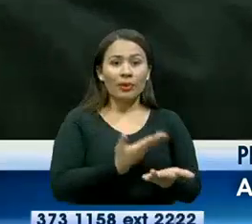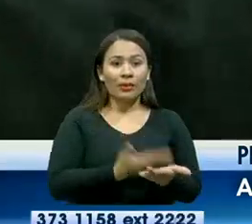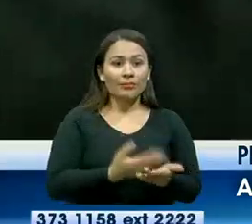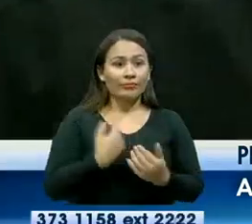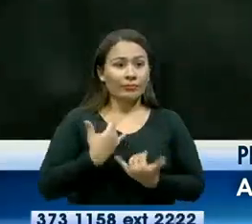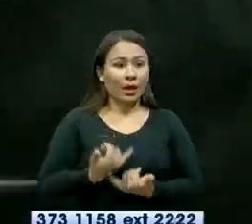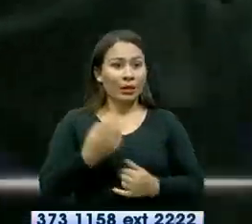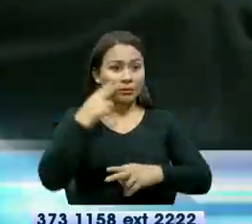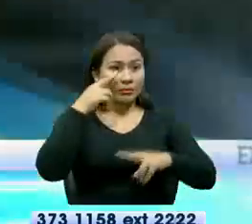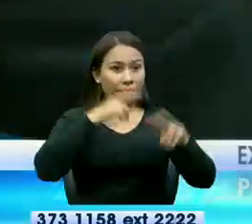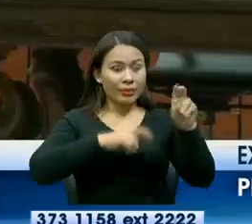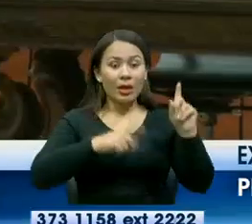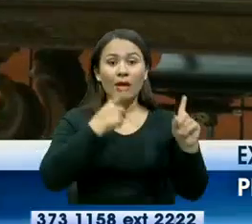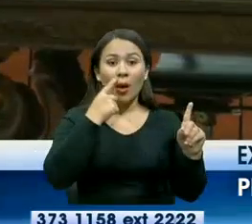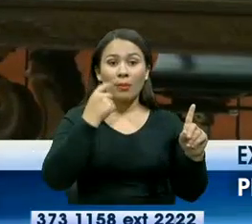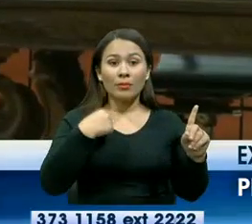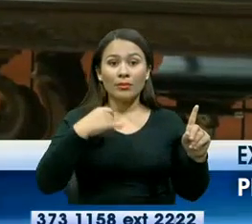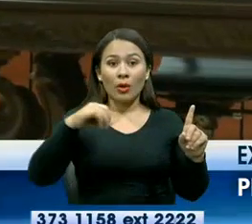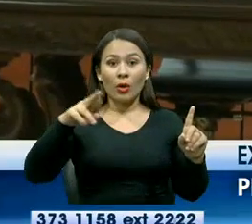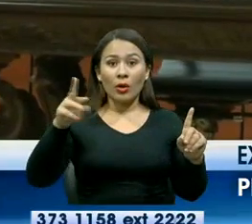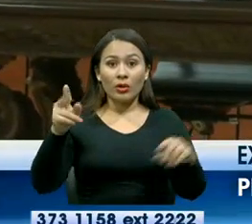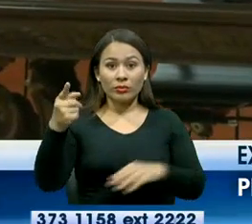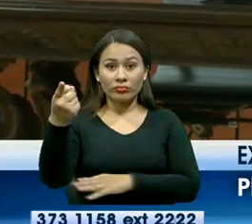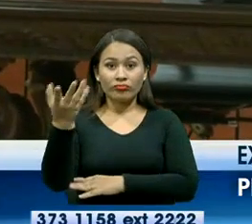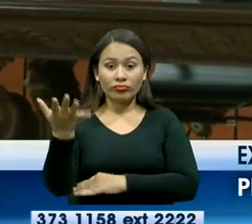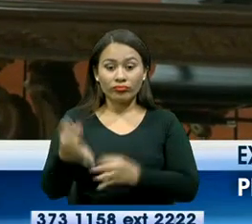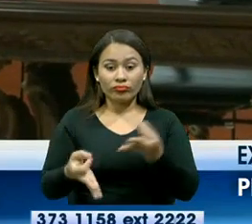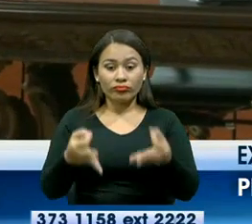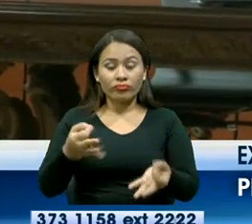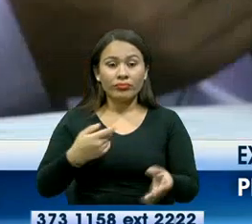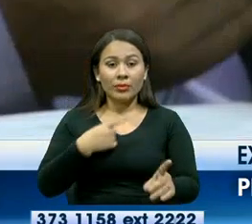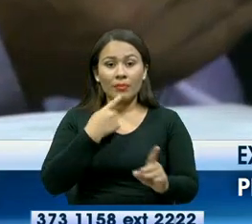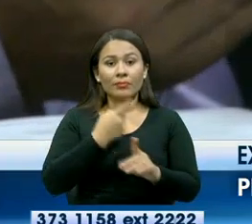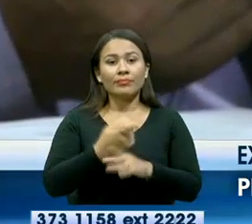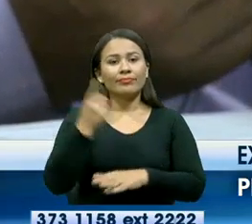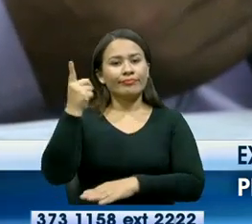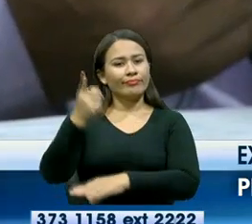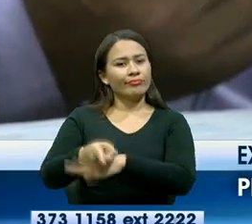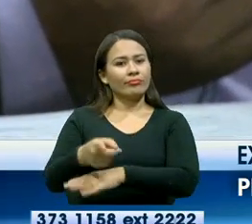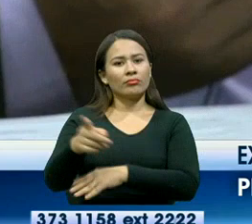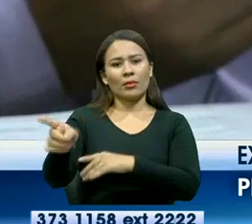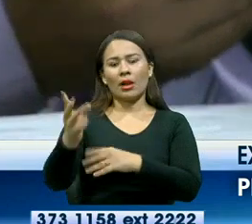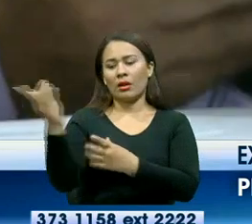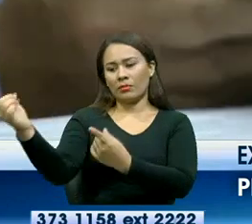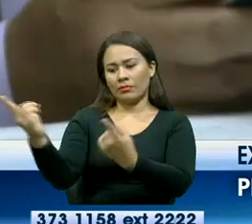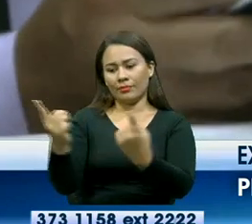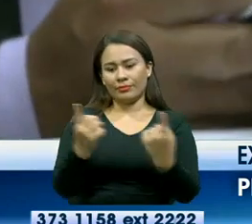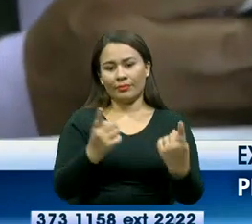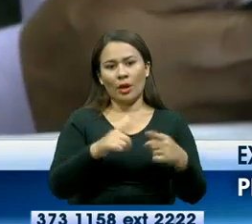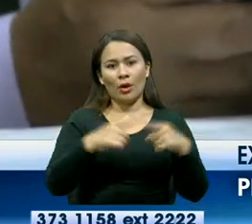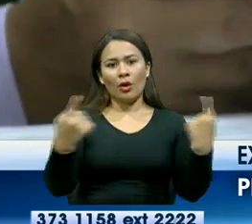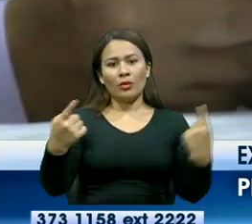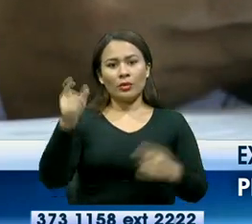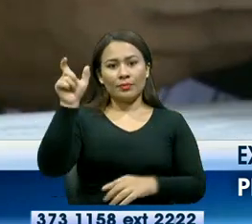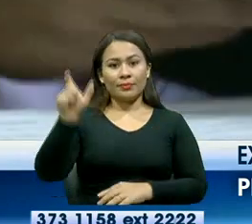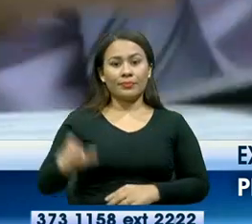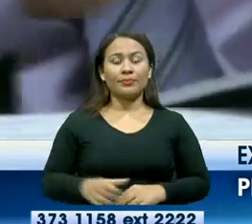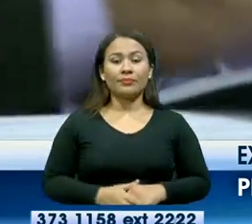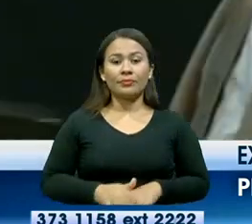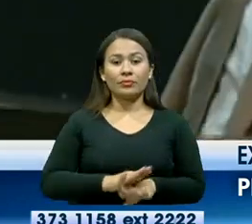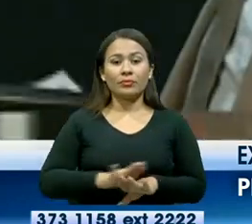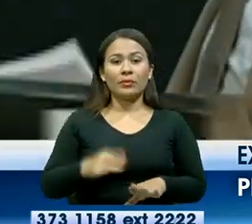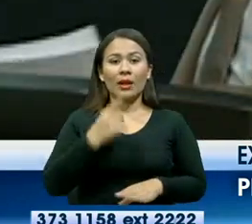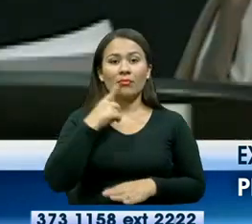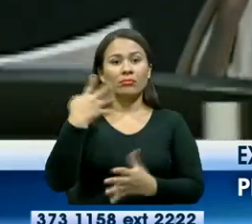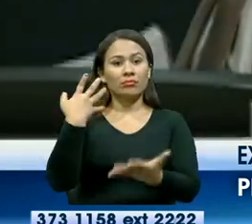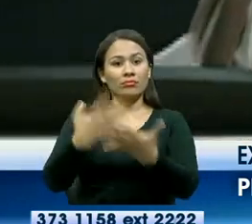Fiscalía, Jorge Blum, juez de la Corte Nacional de Justicia, emitió auto de llamamiento a juicio en contra de Delgado, ratificó la orden de